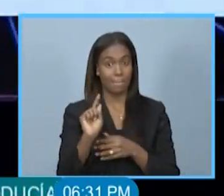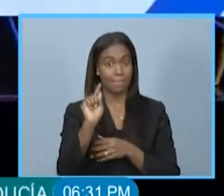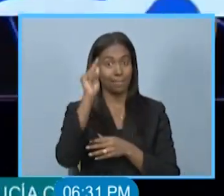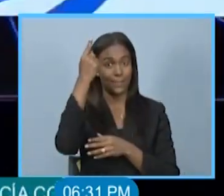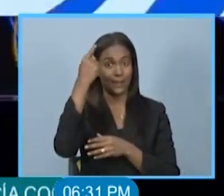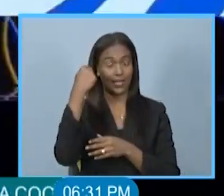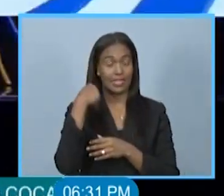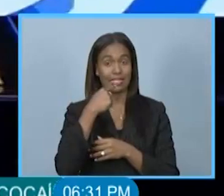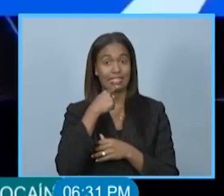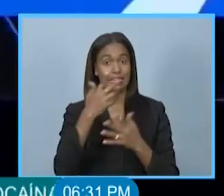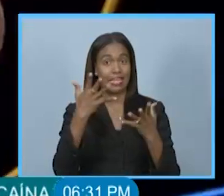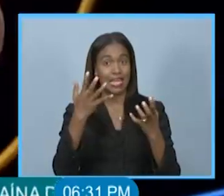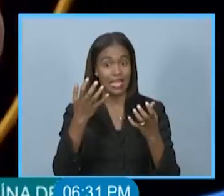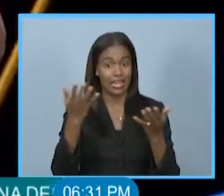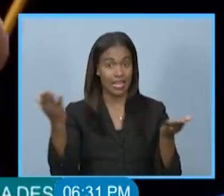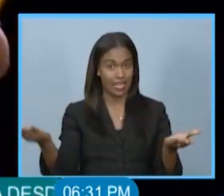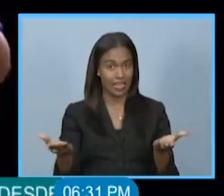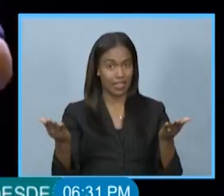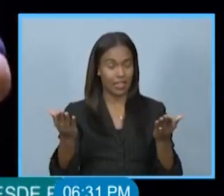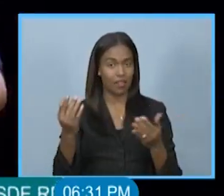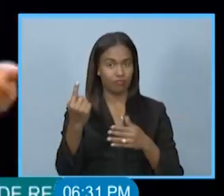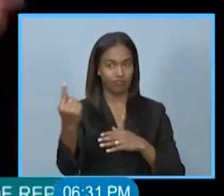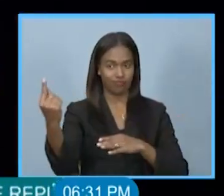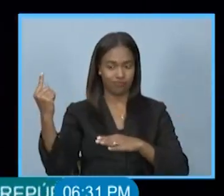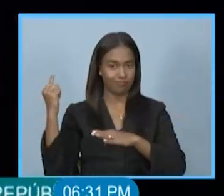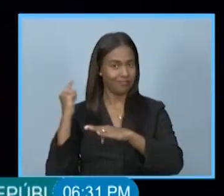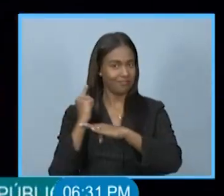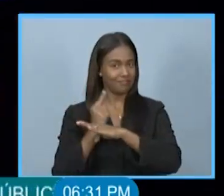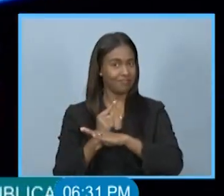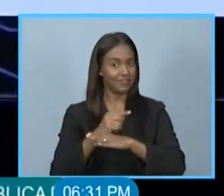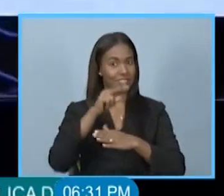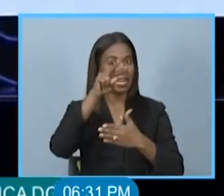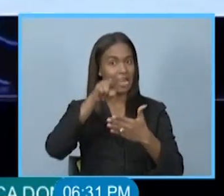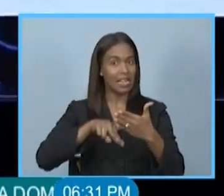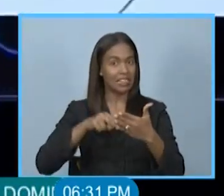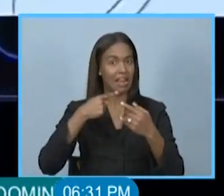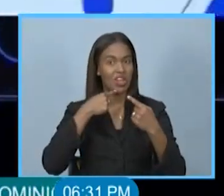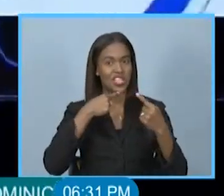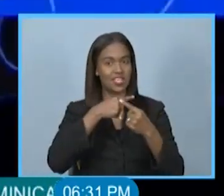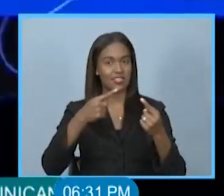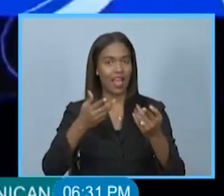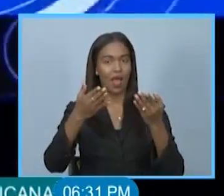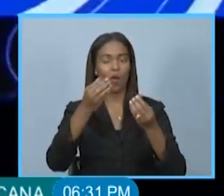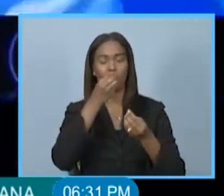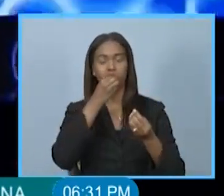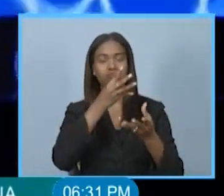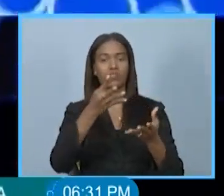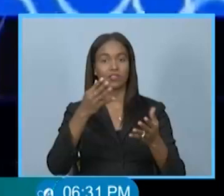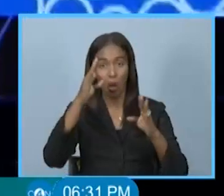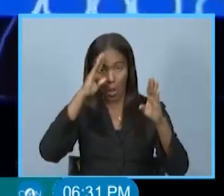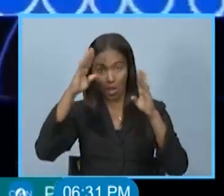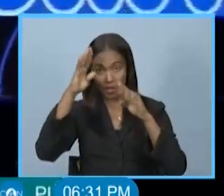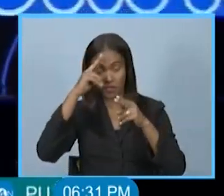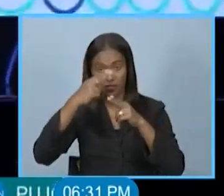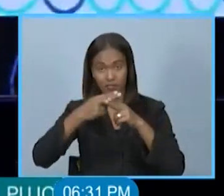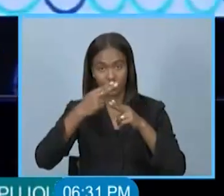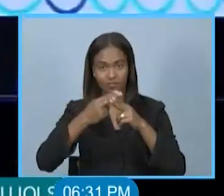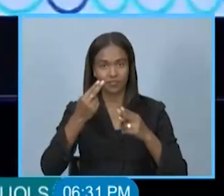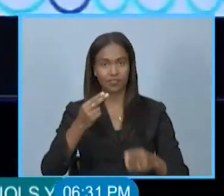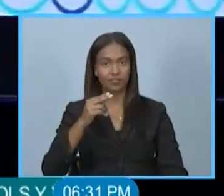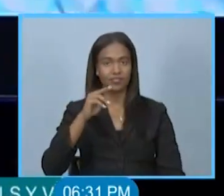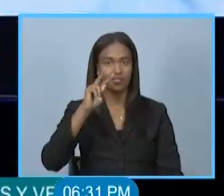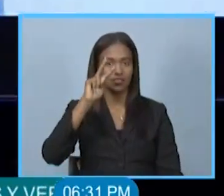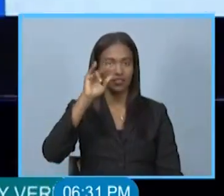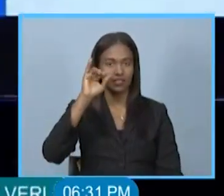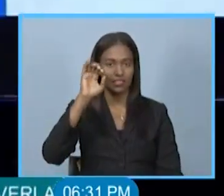las primeras que dijo que quería participar venga por aquí y me lea la siguiente noticia Hola mi amor Cómo te llamas vielka